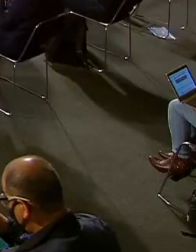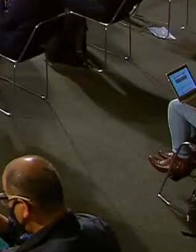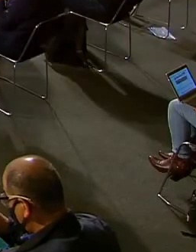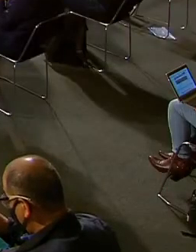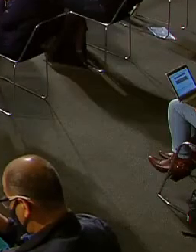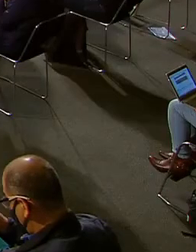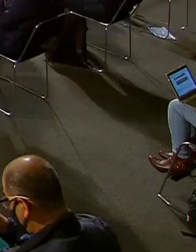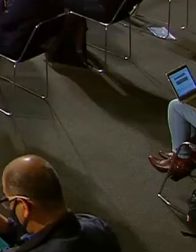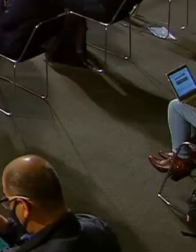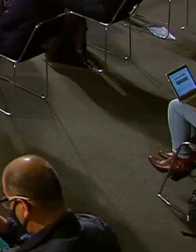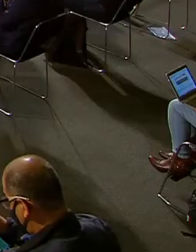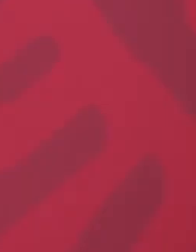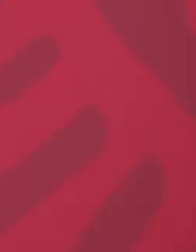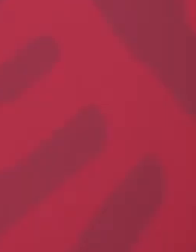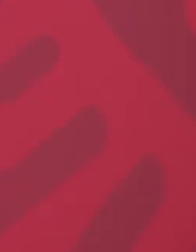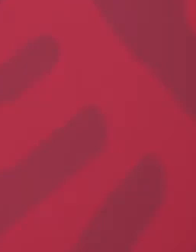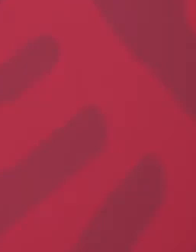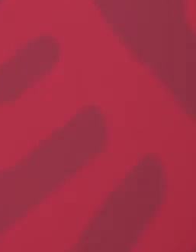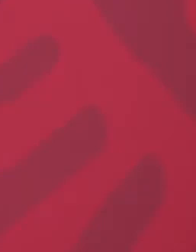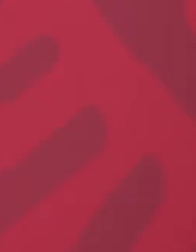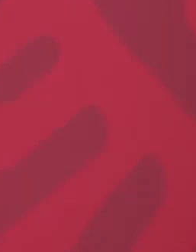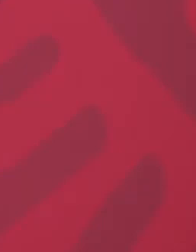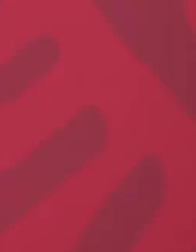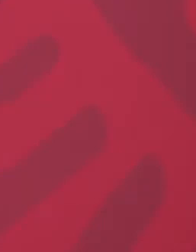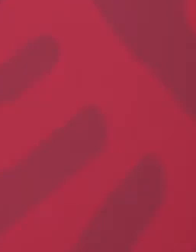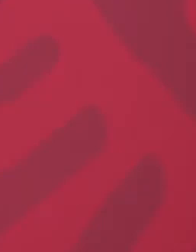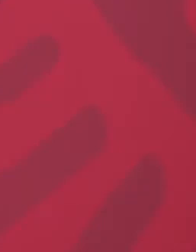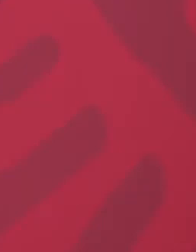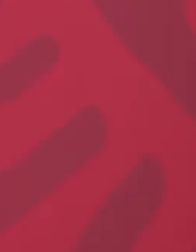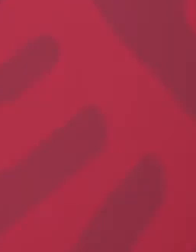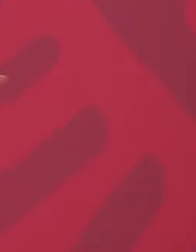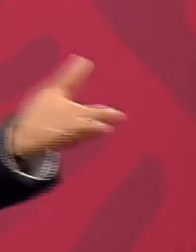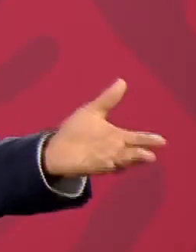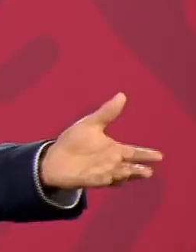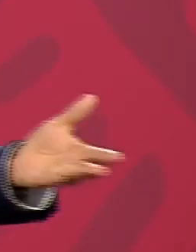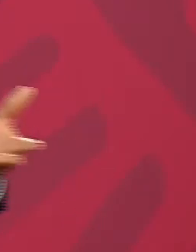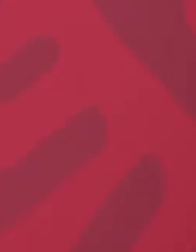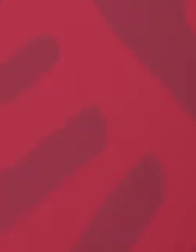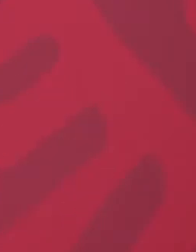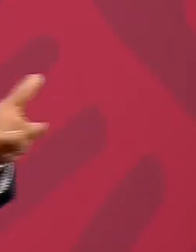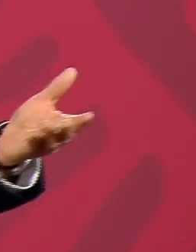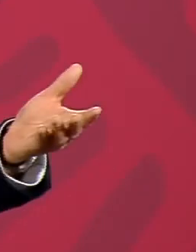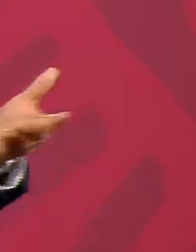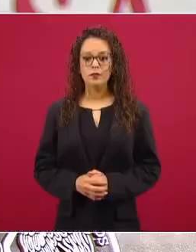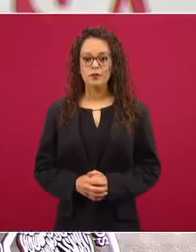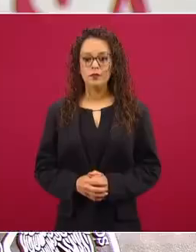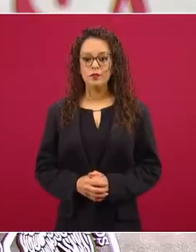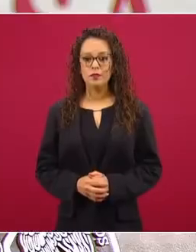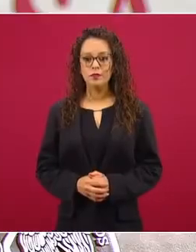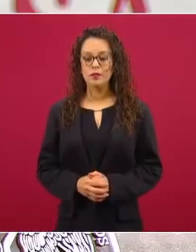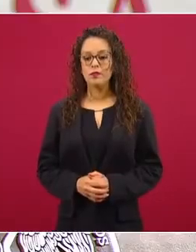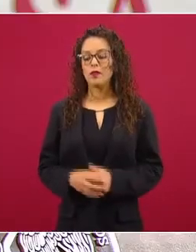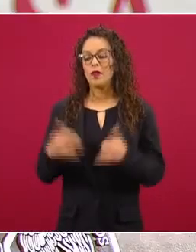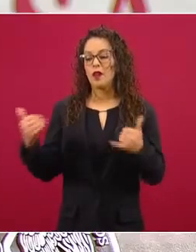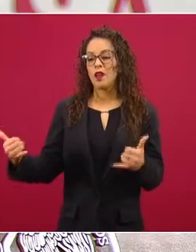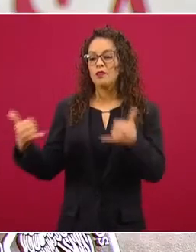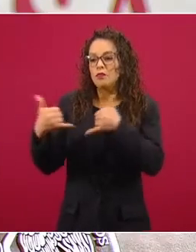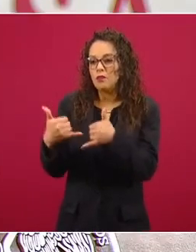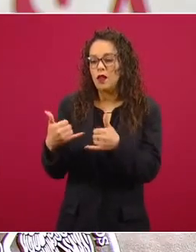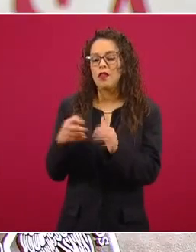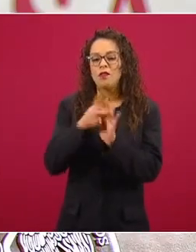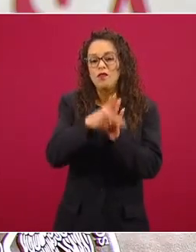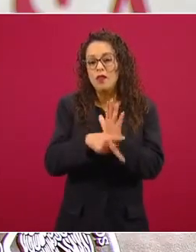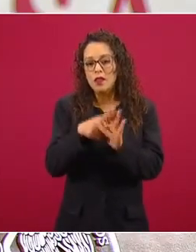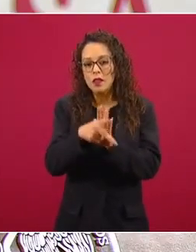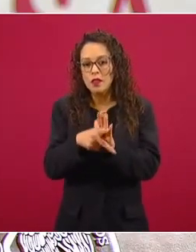muchísimas llamadas, incluso de videos. Entonces vamos a ver qué es lo que hay